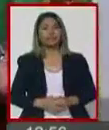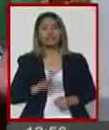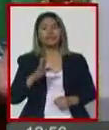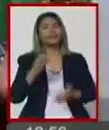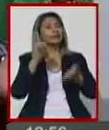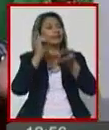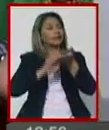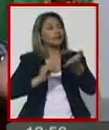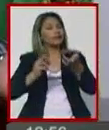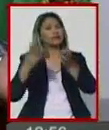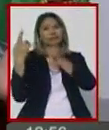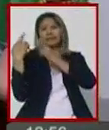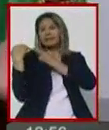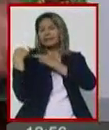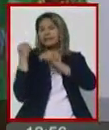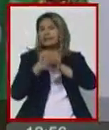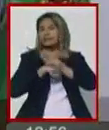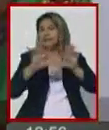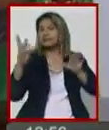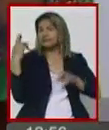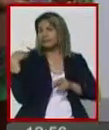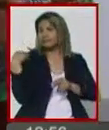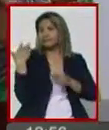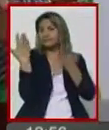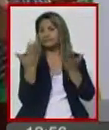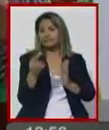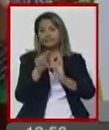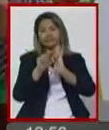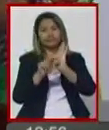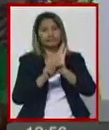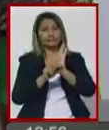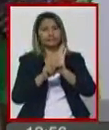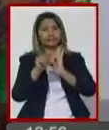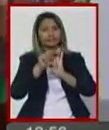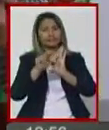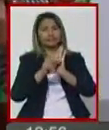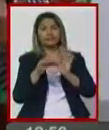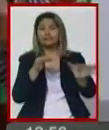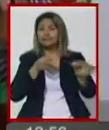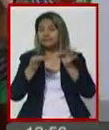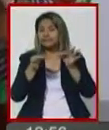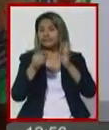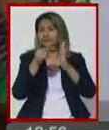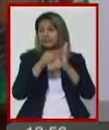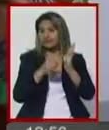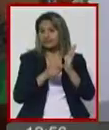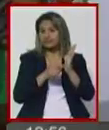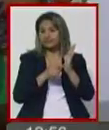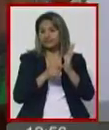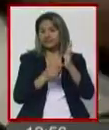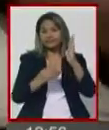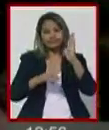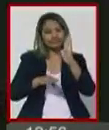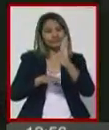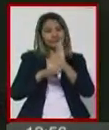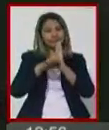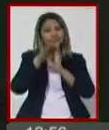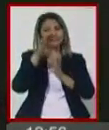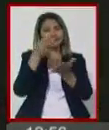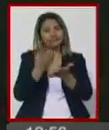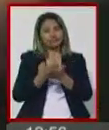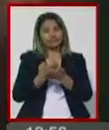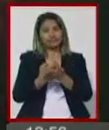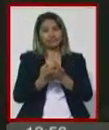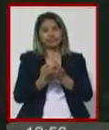posiciones irresponsables. Existe una norma. La norma indica que se mide el crecimiento